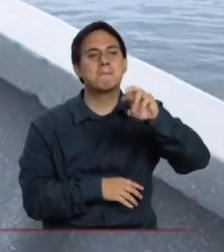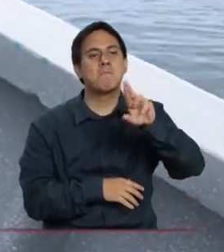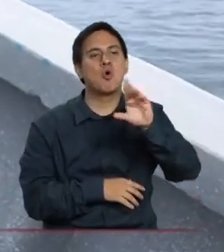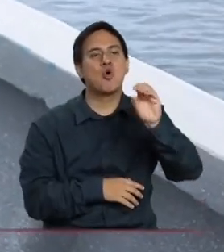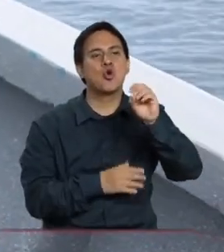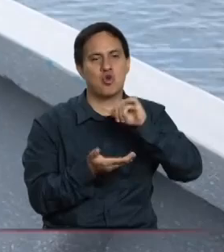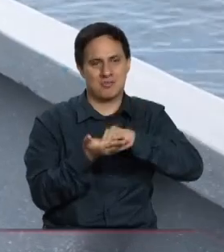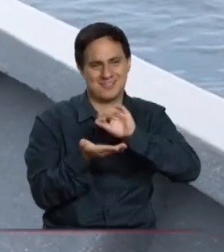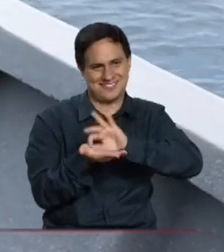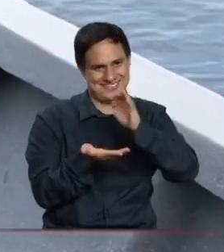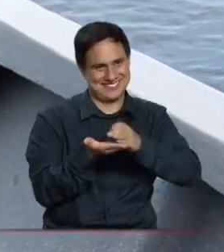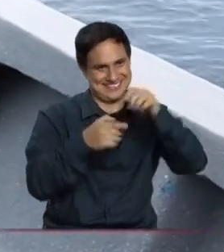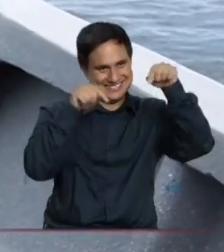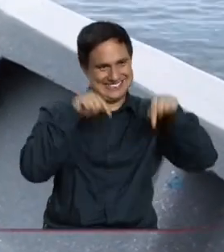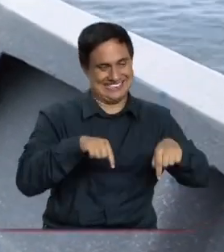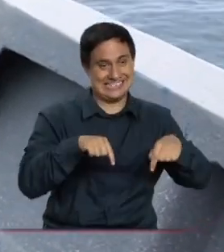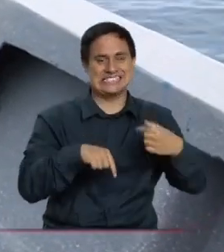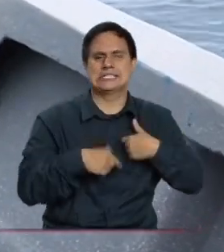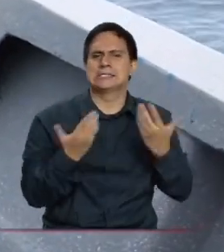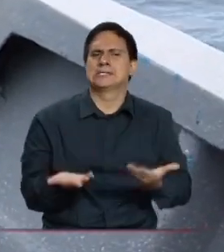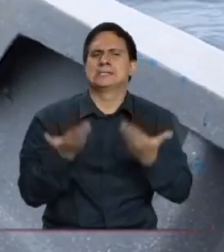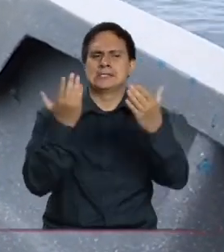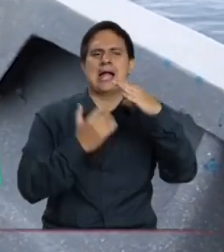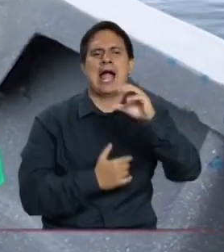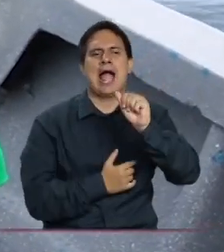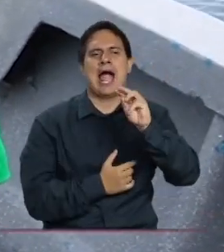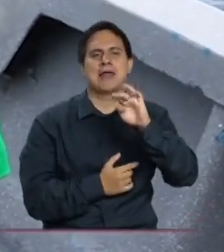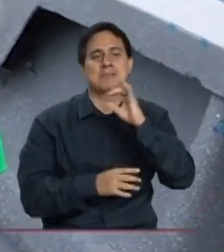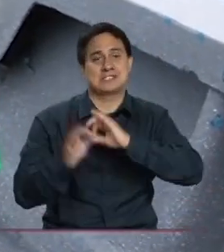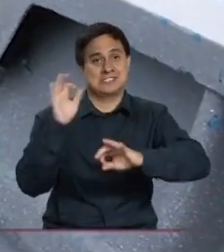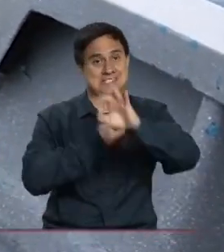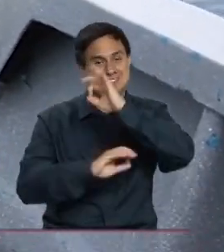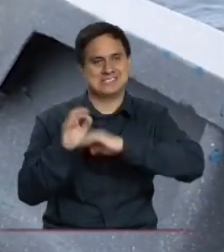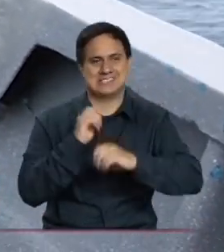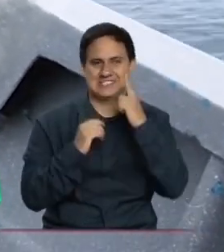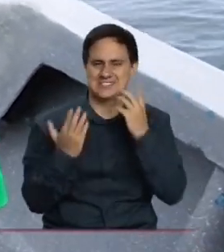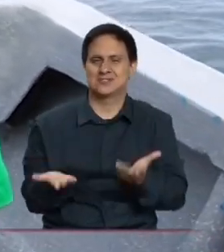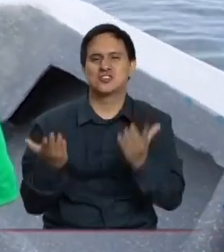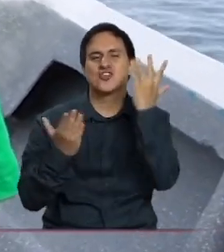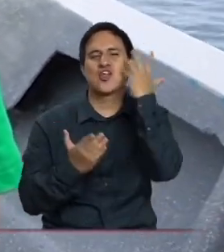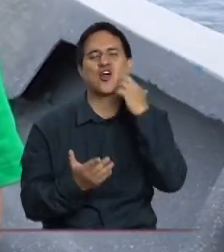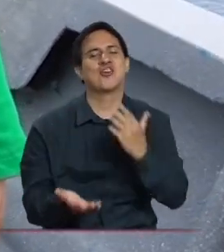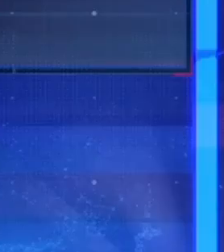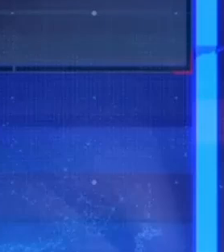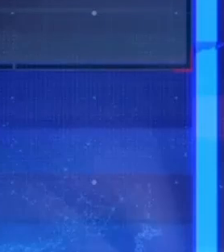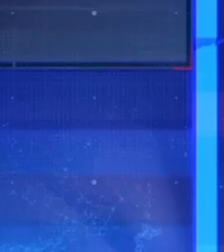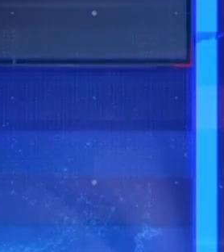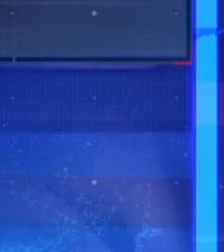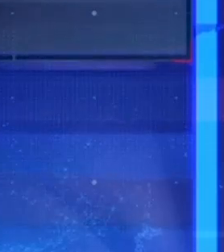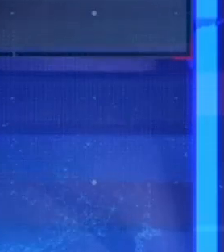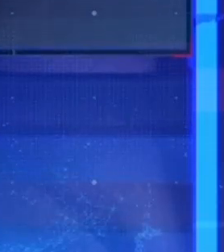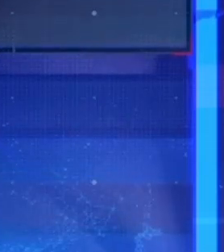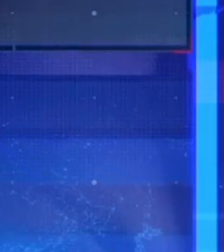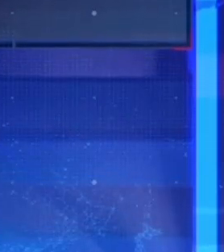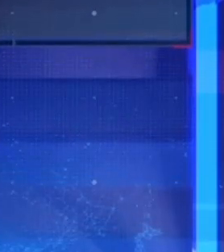Lozano carmensa libreros para telepacífico noticias la región todos los